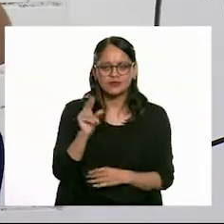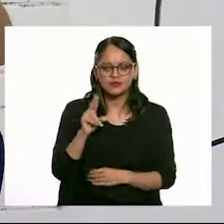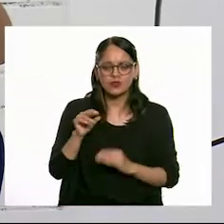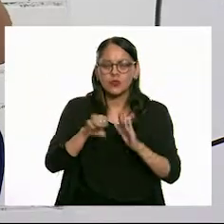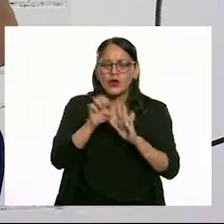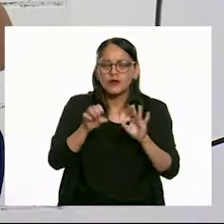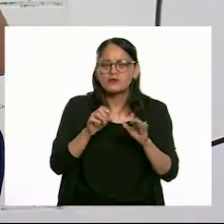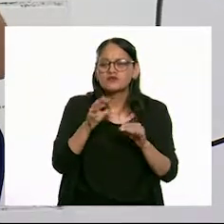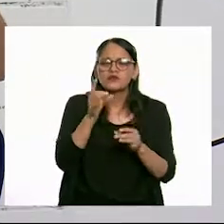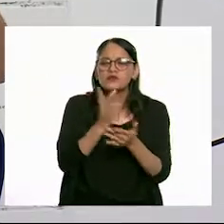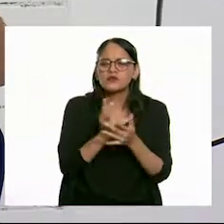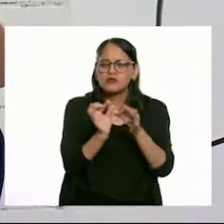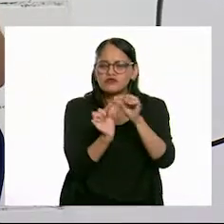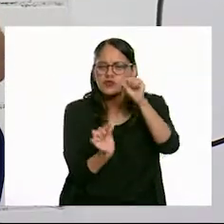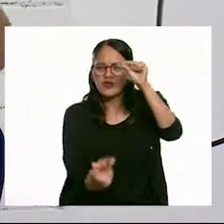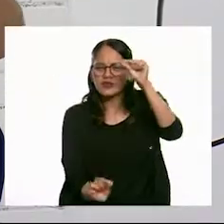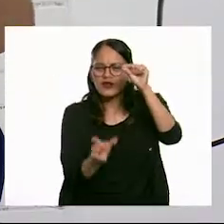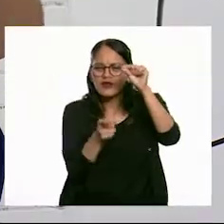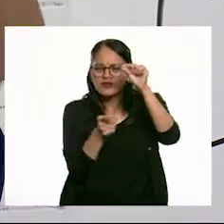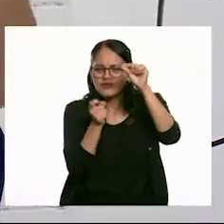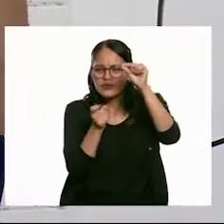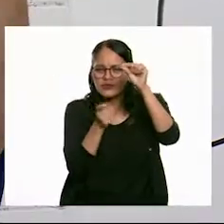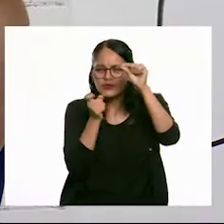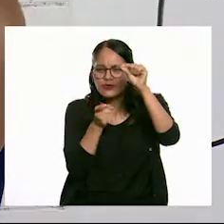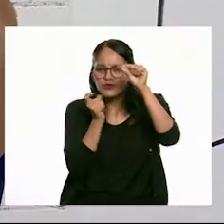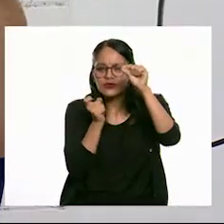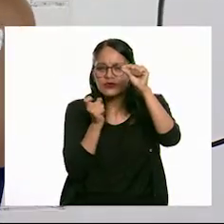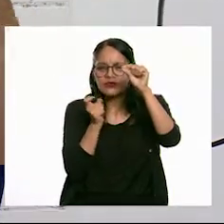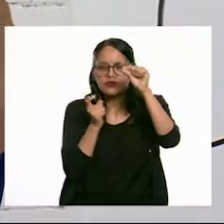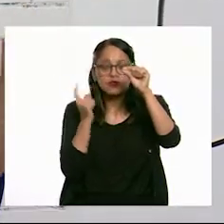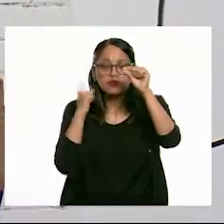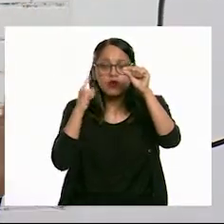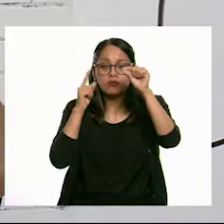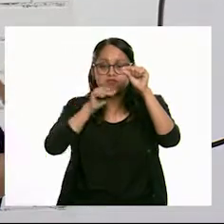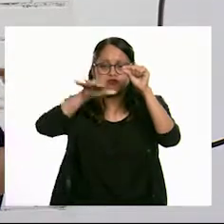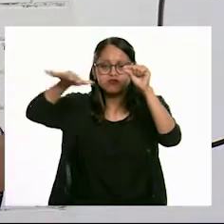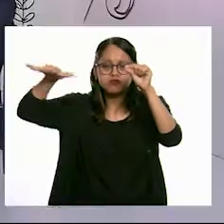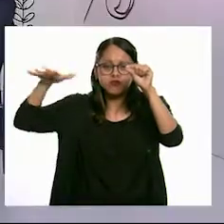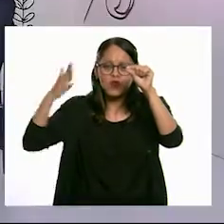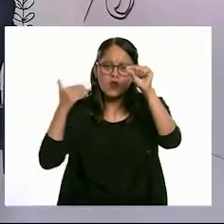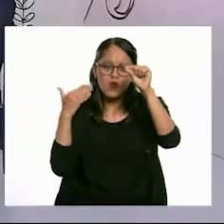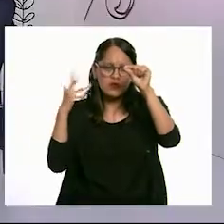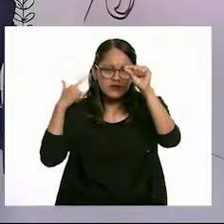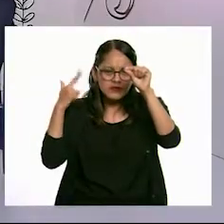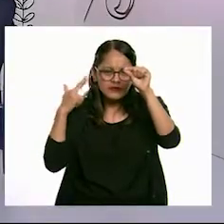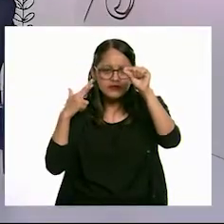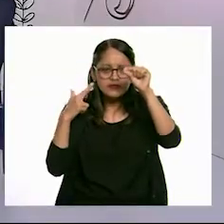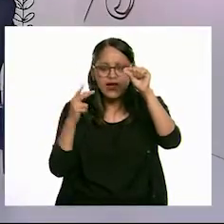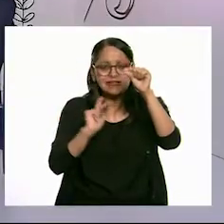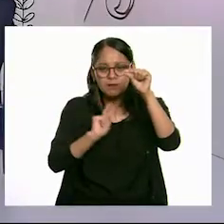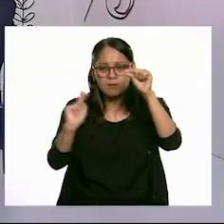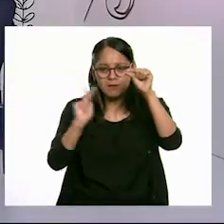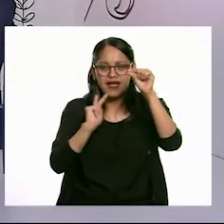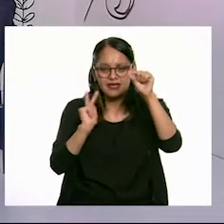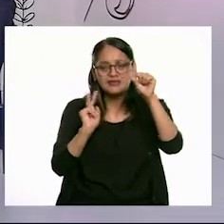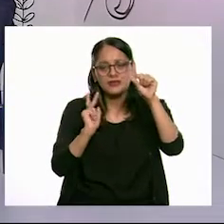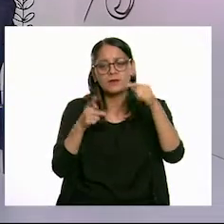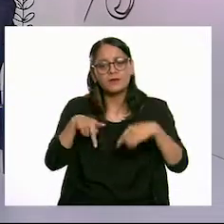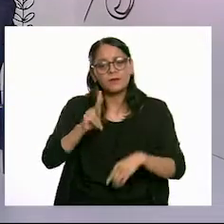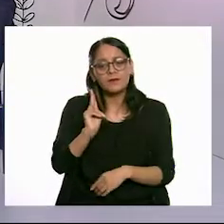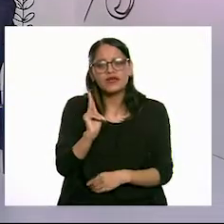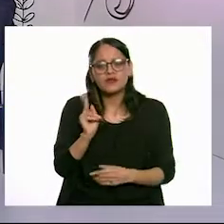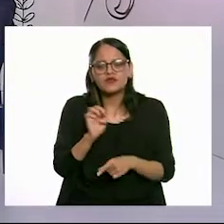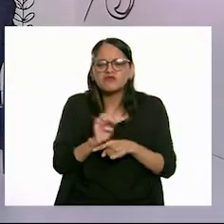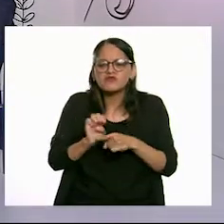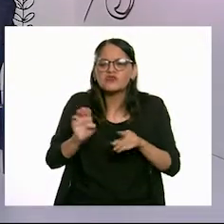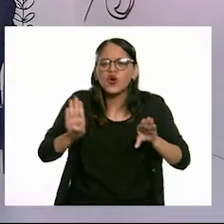cuerdita y nada más le hacen así, sin nada que lo amplifique, digamos, así sonaría. Pero entonces,